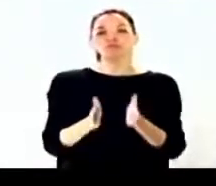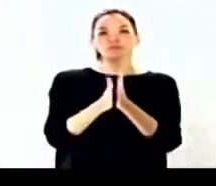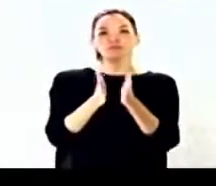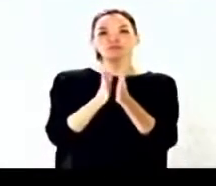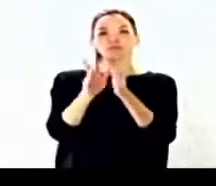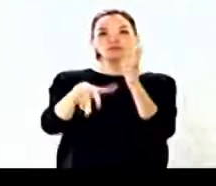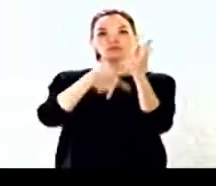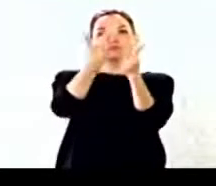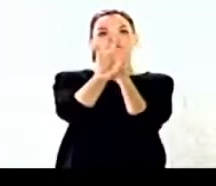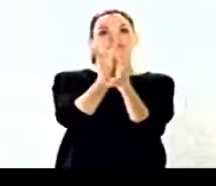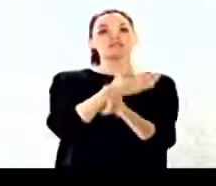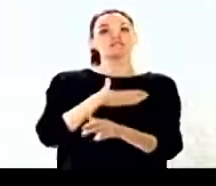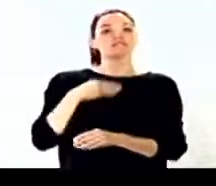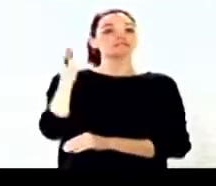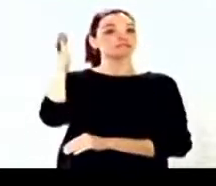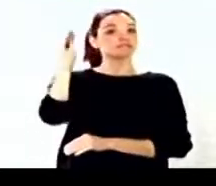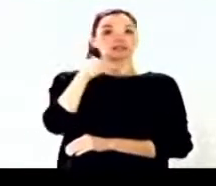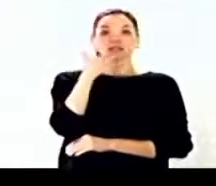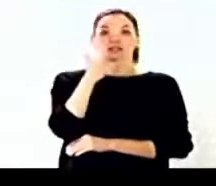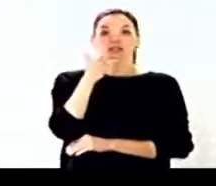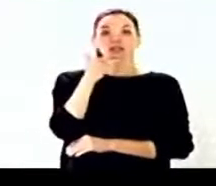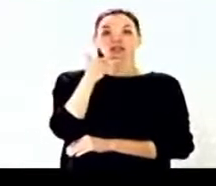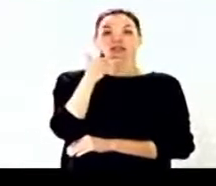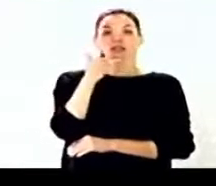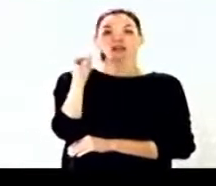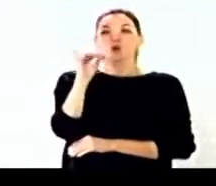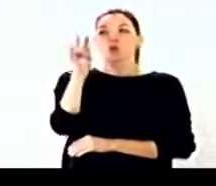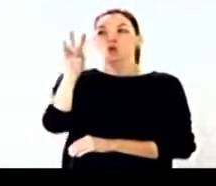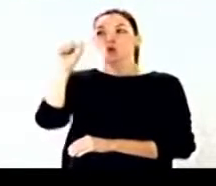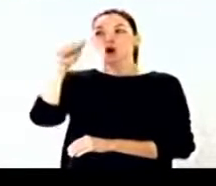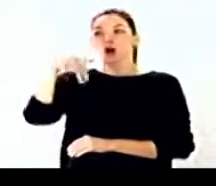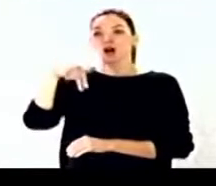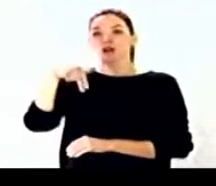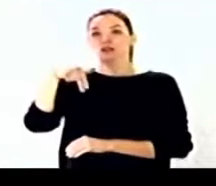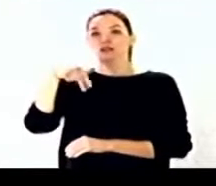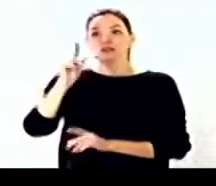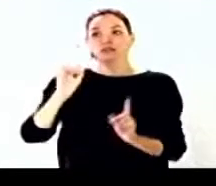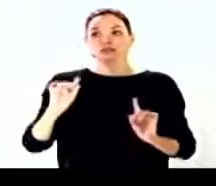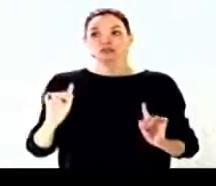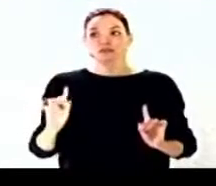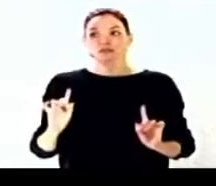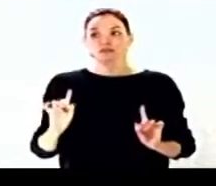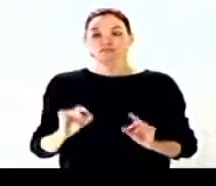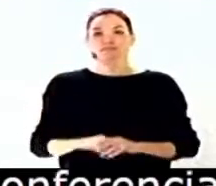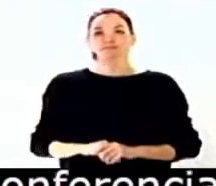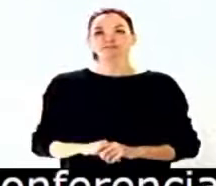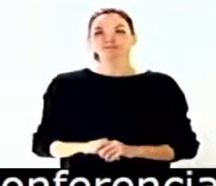por videoconferencia, ¿quiere preguntar algo? Creo que Juan había levantado la mano. ¿No?